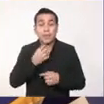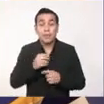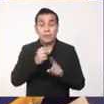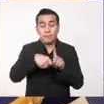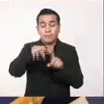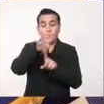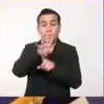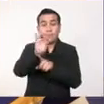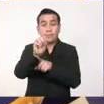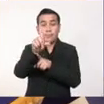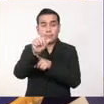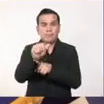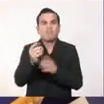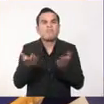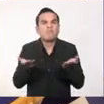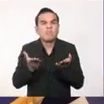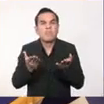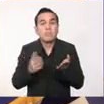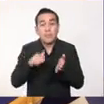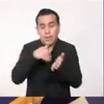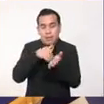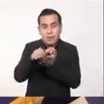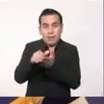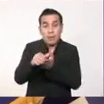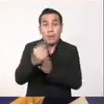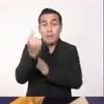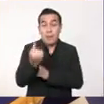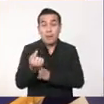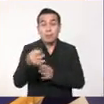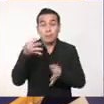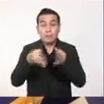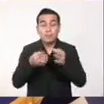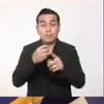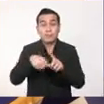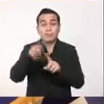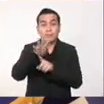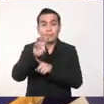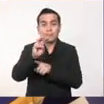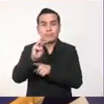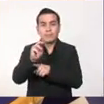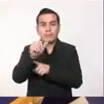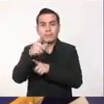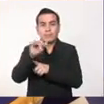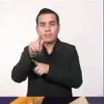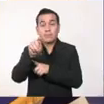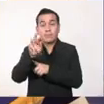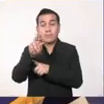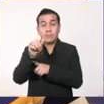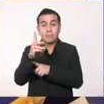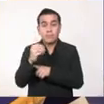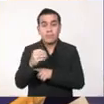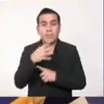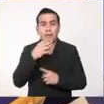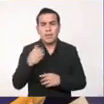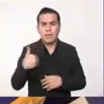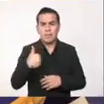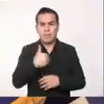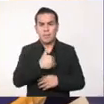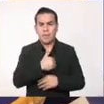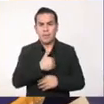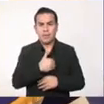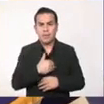de lo constitucional ha destituido magistrados. Perdón, ha destituido funcionarios,